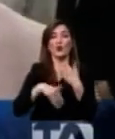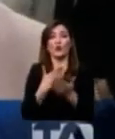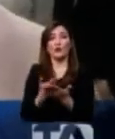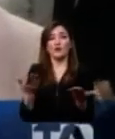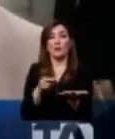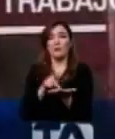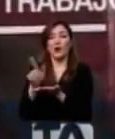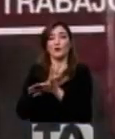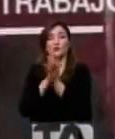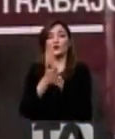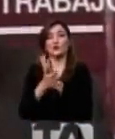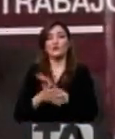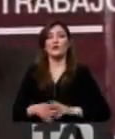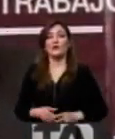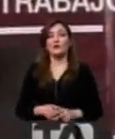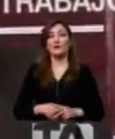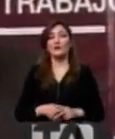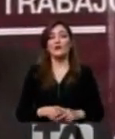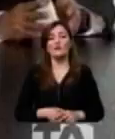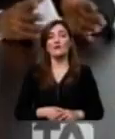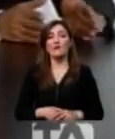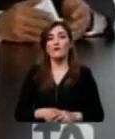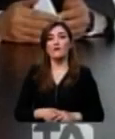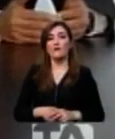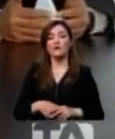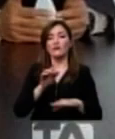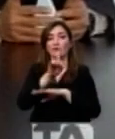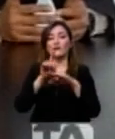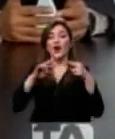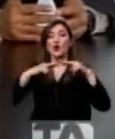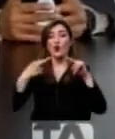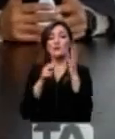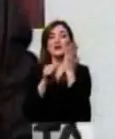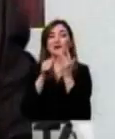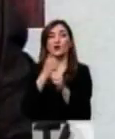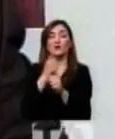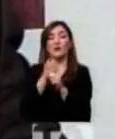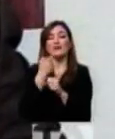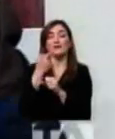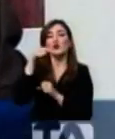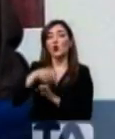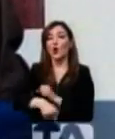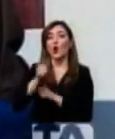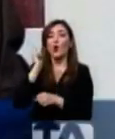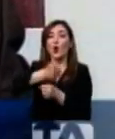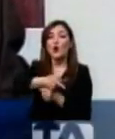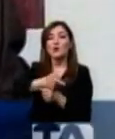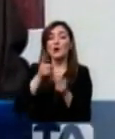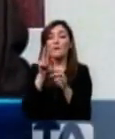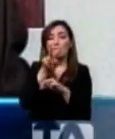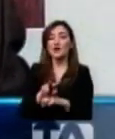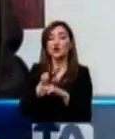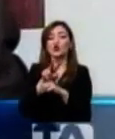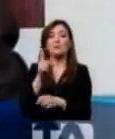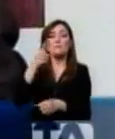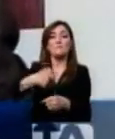nada que hacen los pagos javier sandoval de la dirección regional del ministerio de trabajo anuncia acciones hoy mismo ordenar que se procede a hacer inspecciones